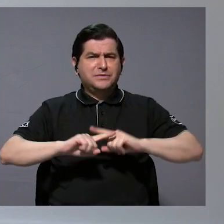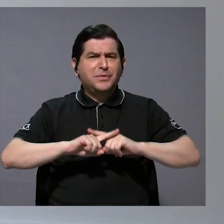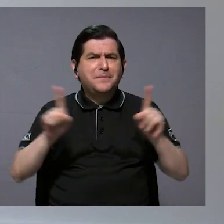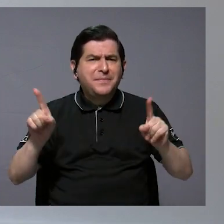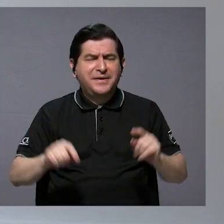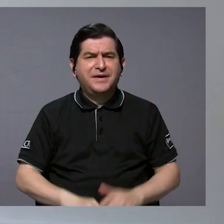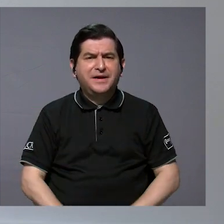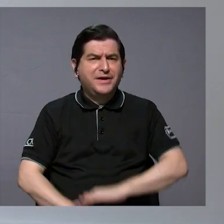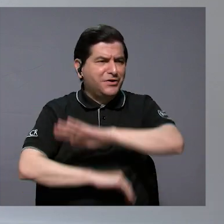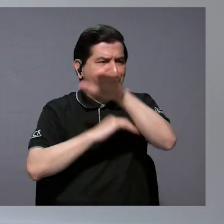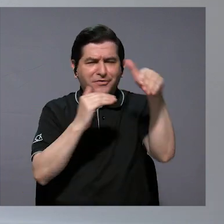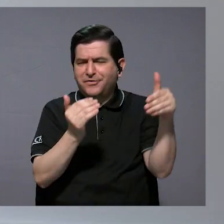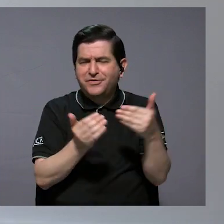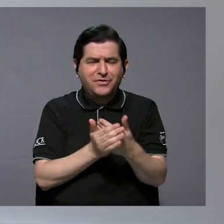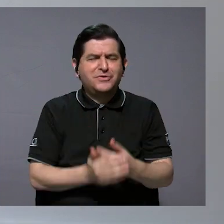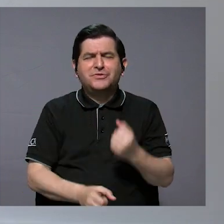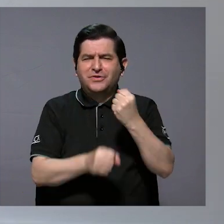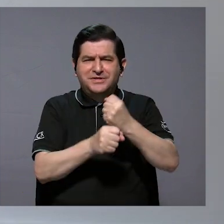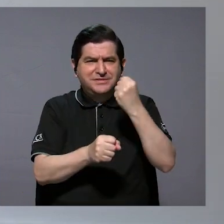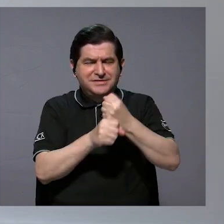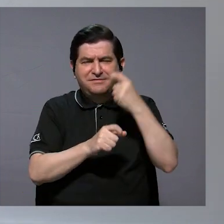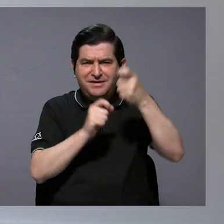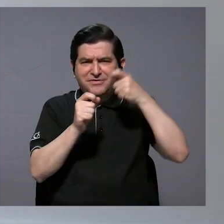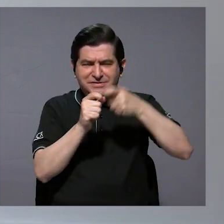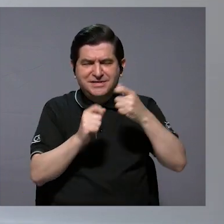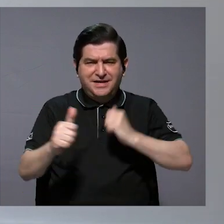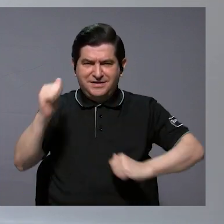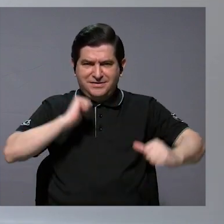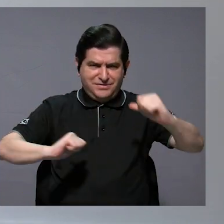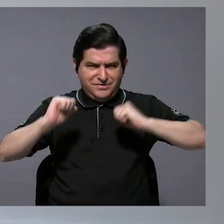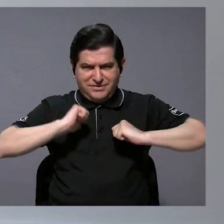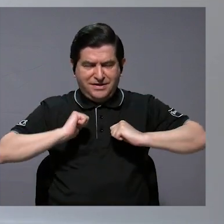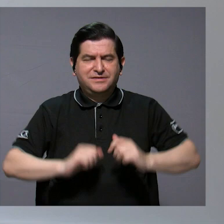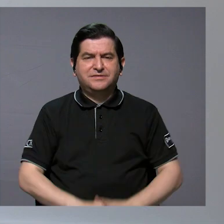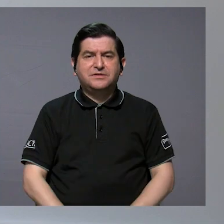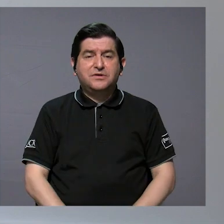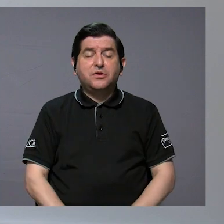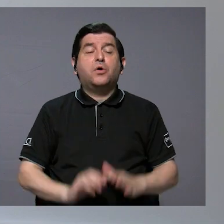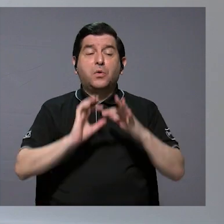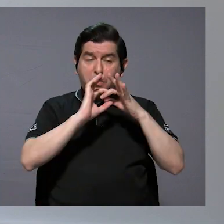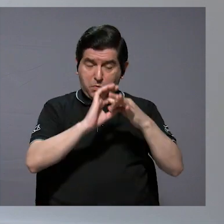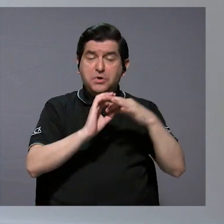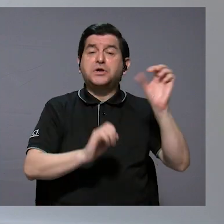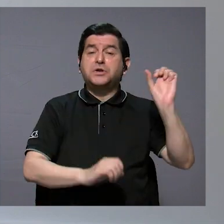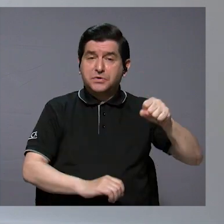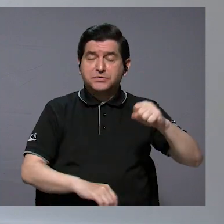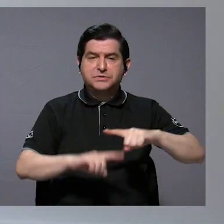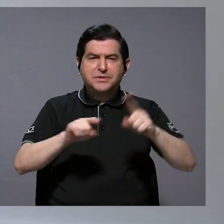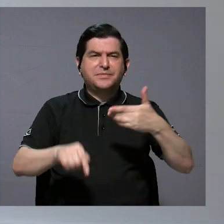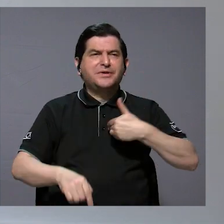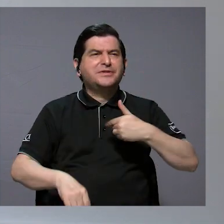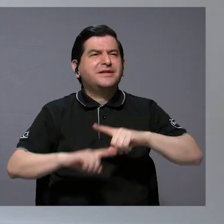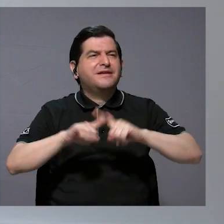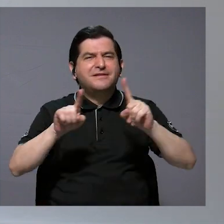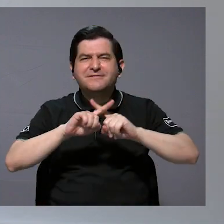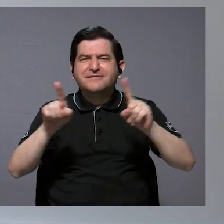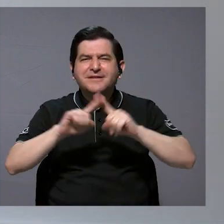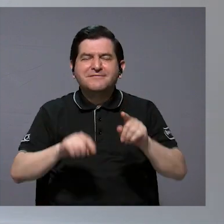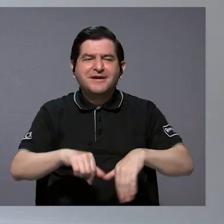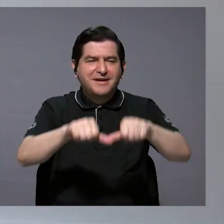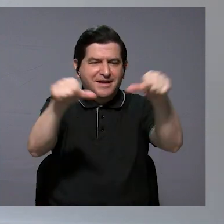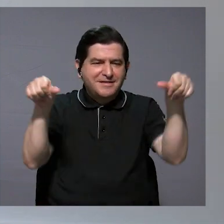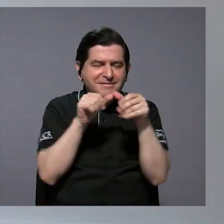teatro, aunque no todas nos dedicamos específicamente al teatro como disciplina, sino que nos unió, pero